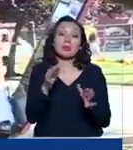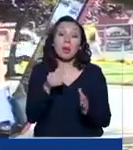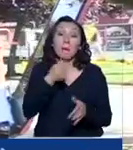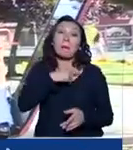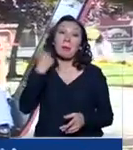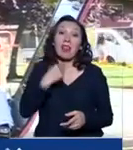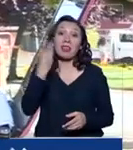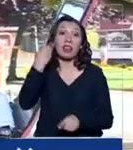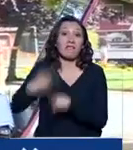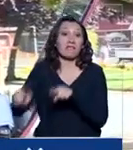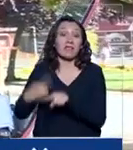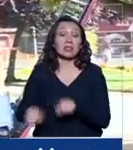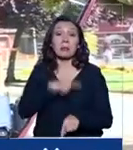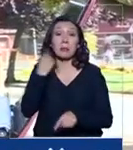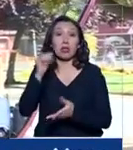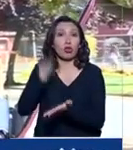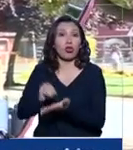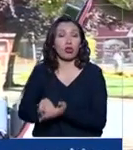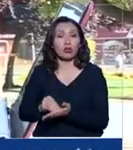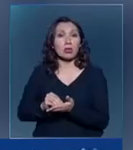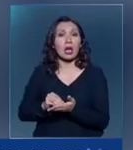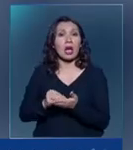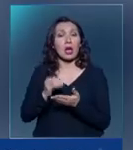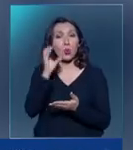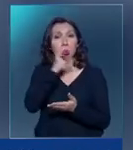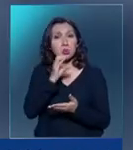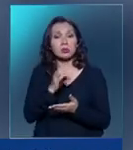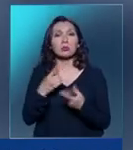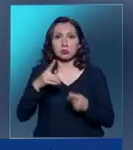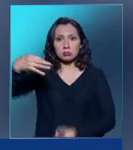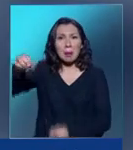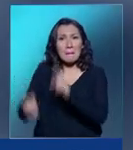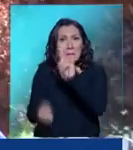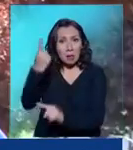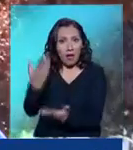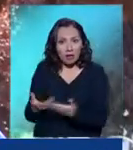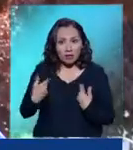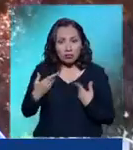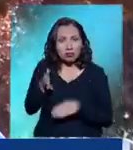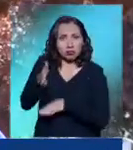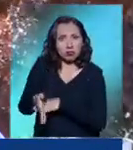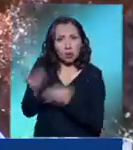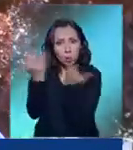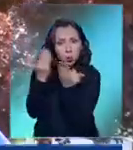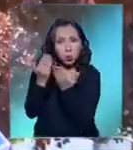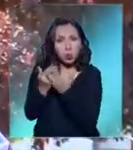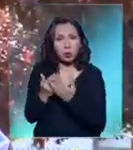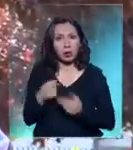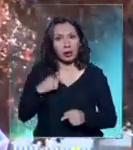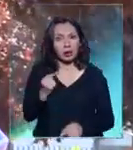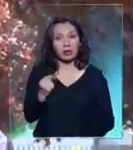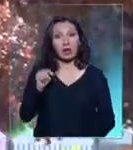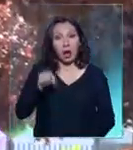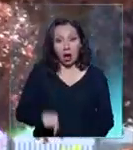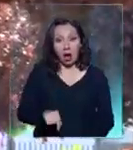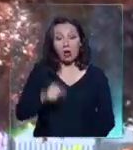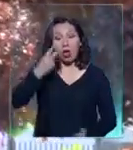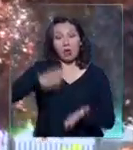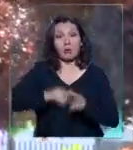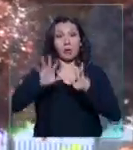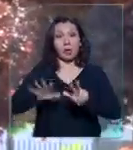el ramo por tercera vez. Sin embargo, ella aprobó con documentos que era la primera. Yo simplemente hasta hoy,